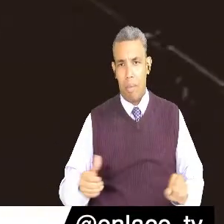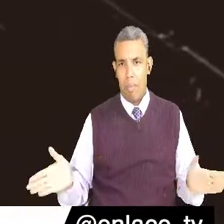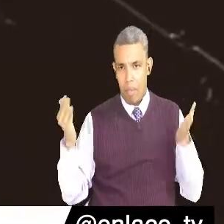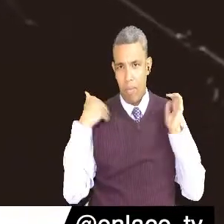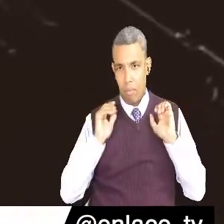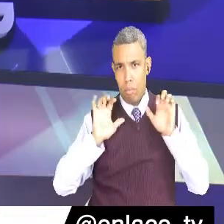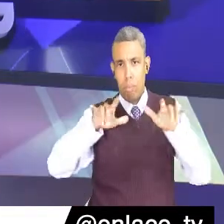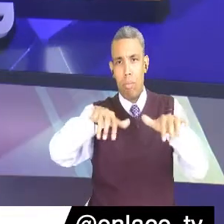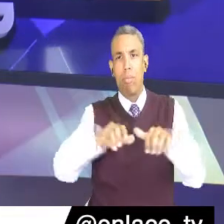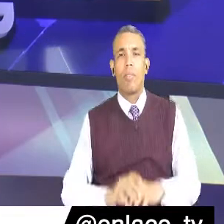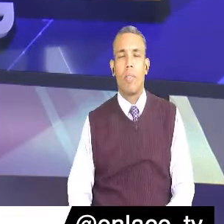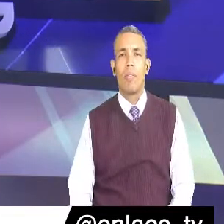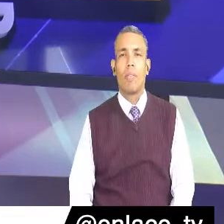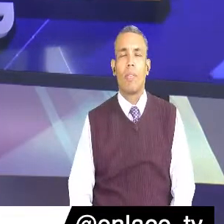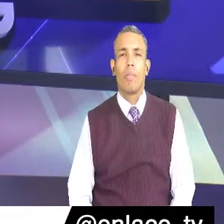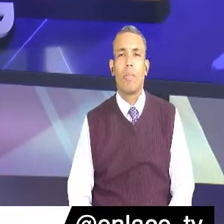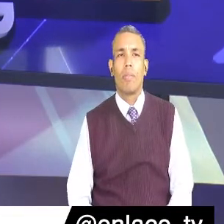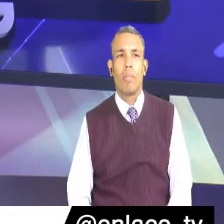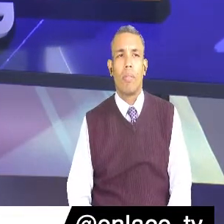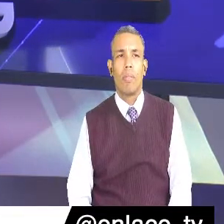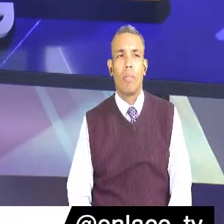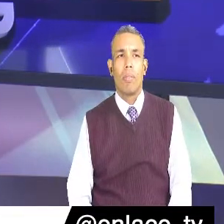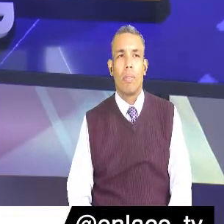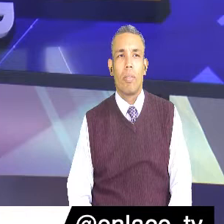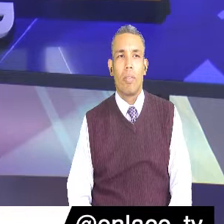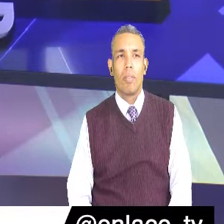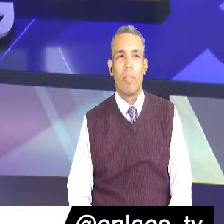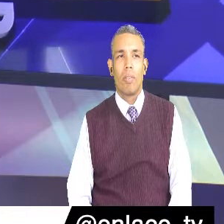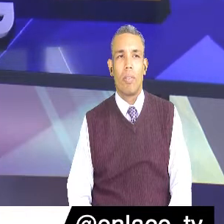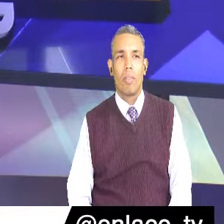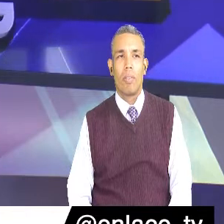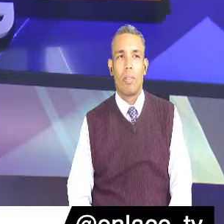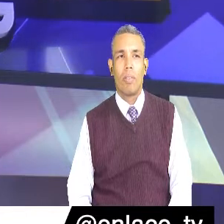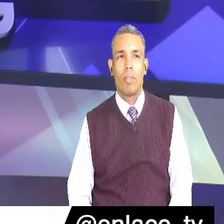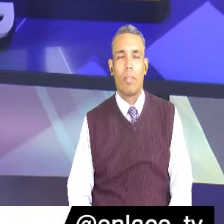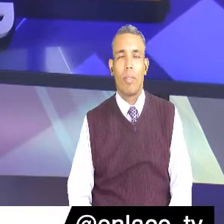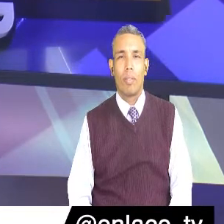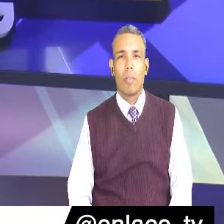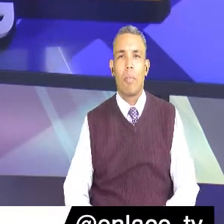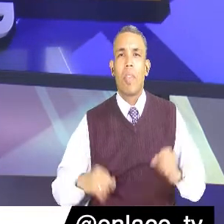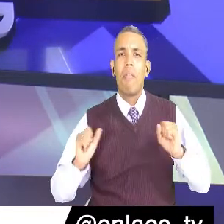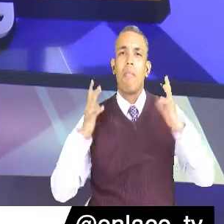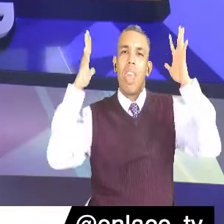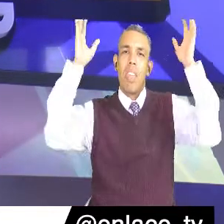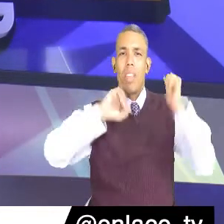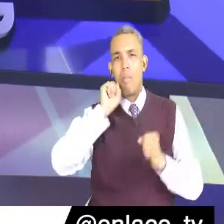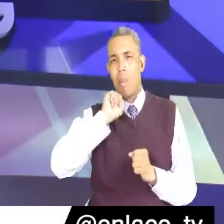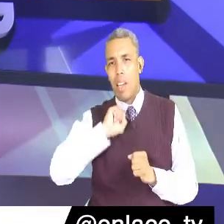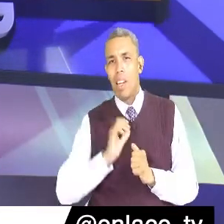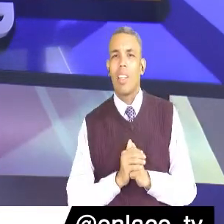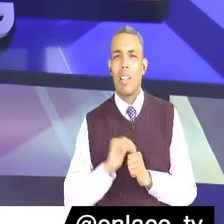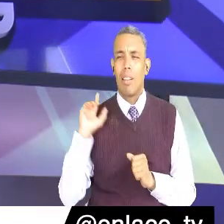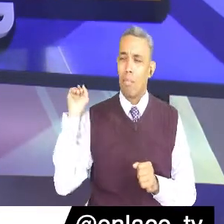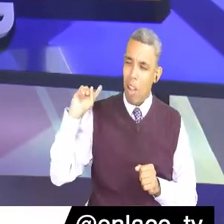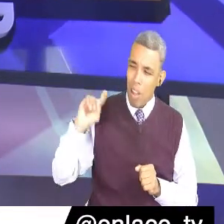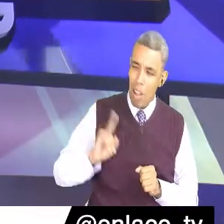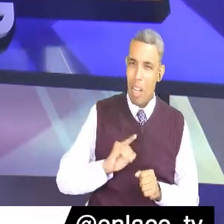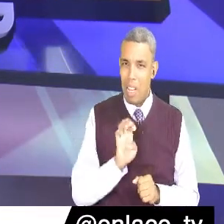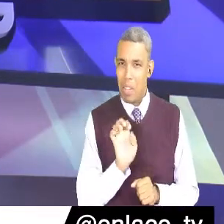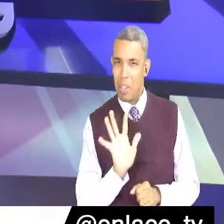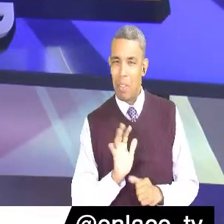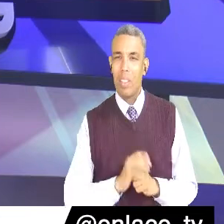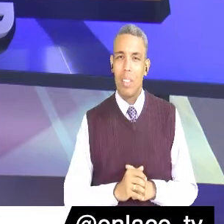Rey. La casa. La fiesta de la barranqueñidad esta vez tendrá lugar en el marco del aniversario número 95. Contará